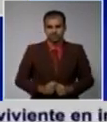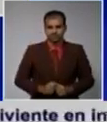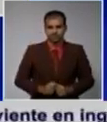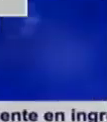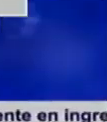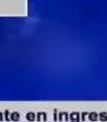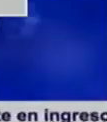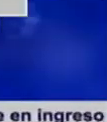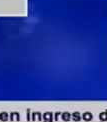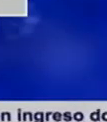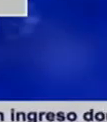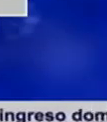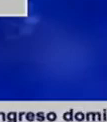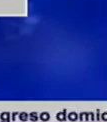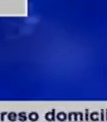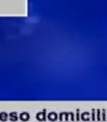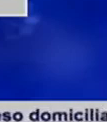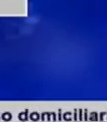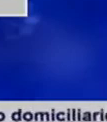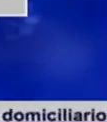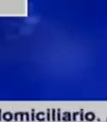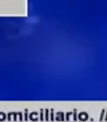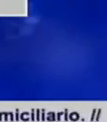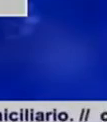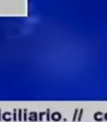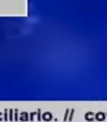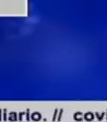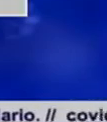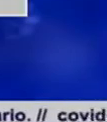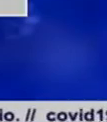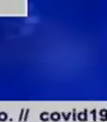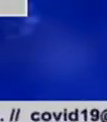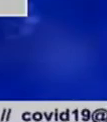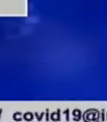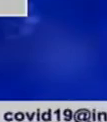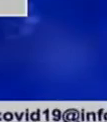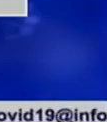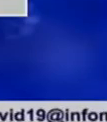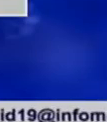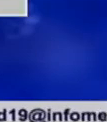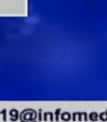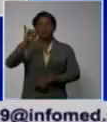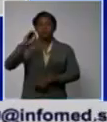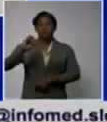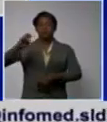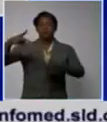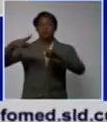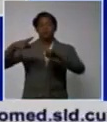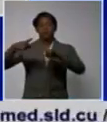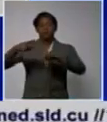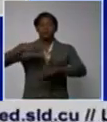habitantes. Mayabeque 160 en segundo lugar, Pinar de Río